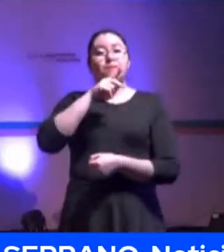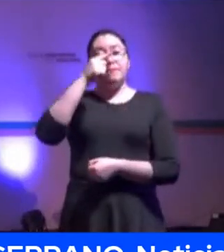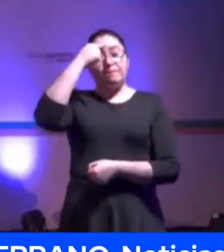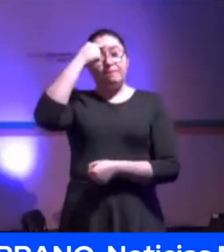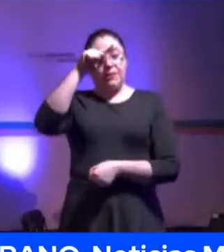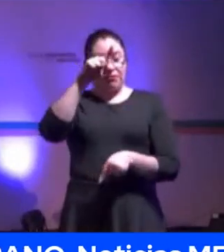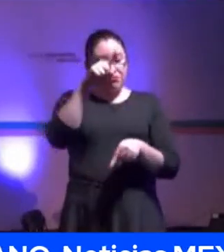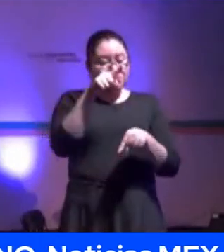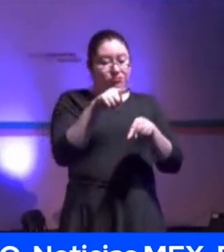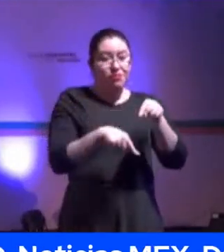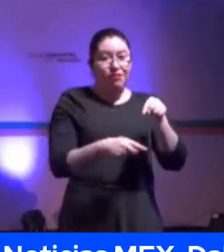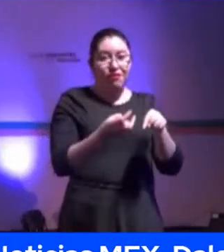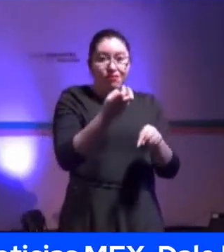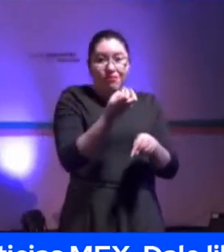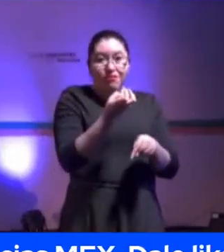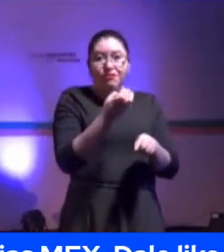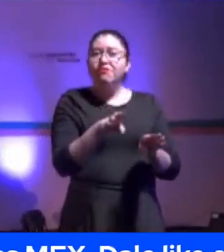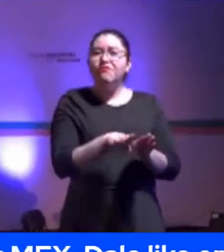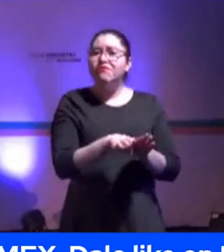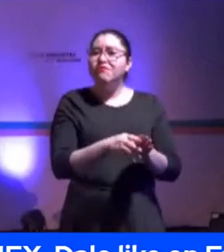lacras? Pues muy sencillo,